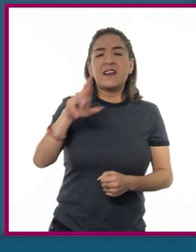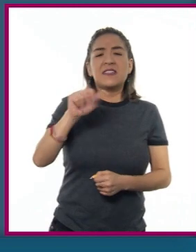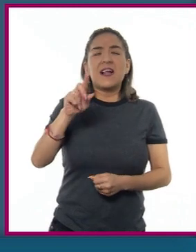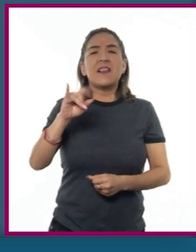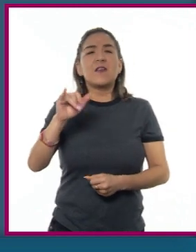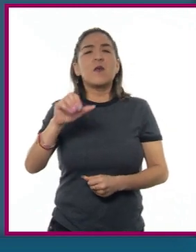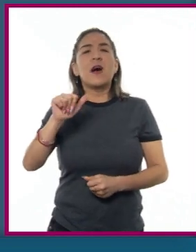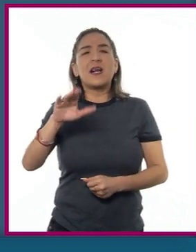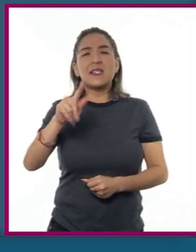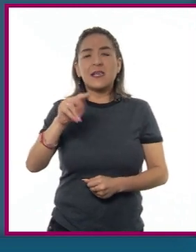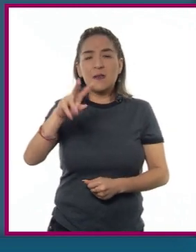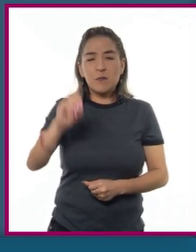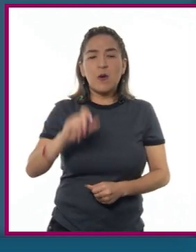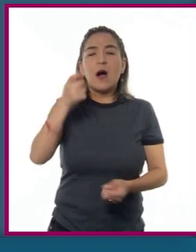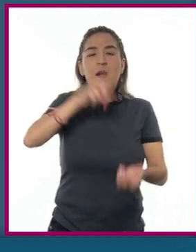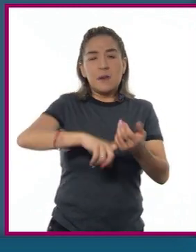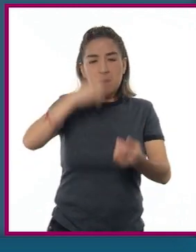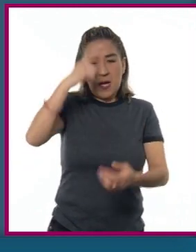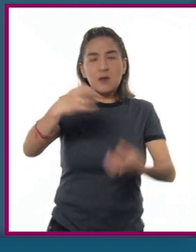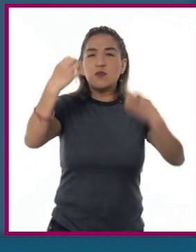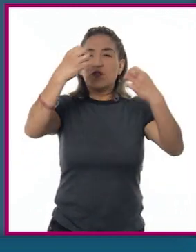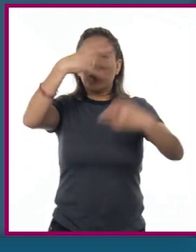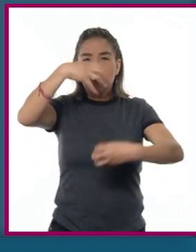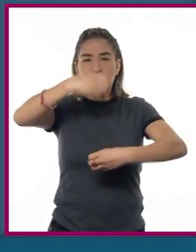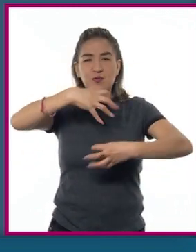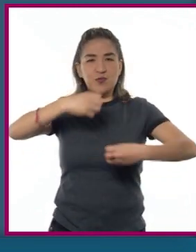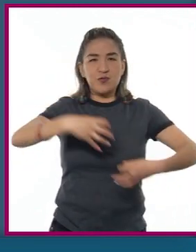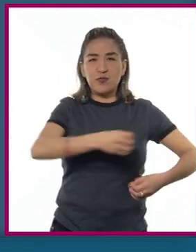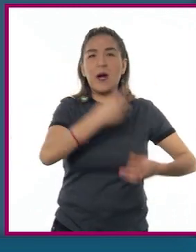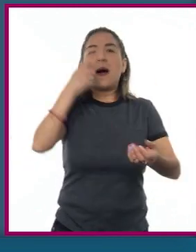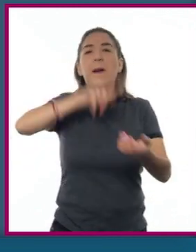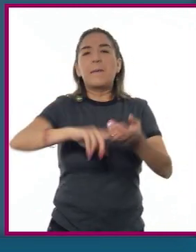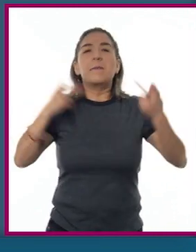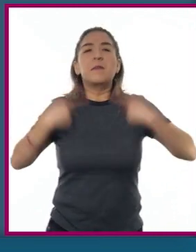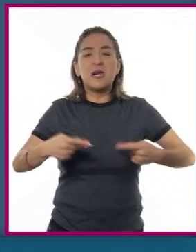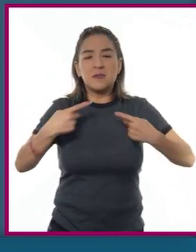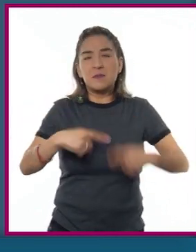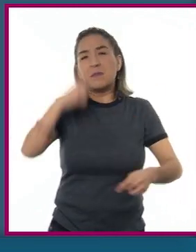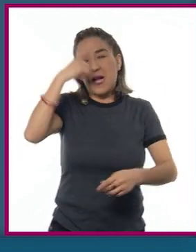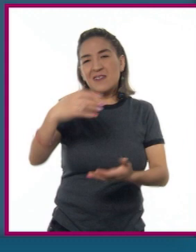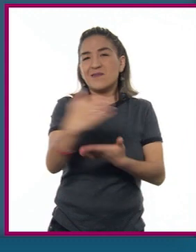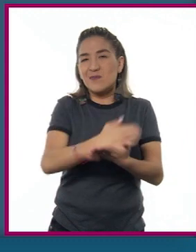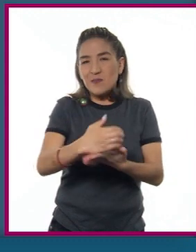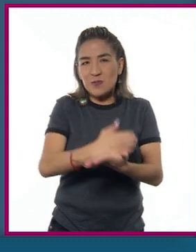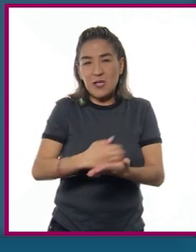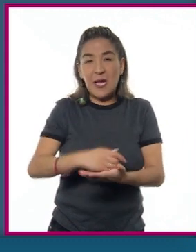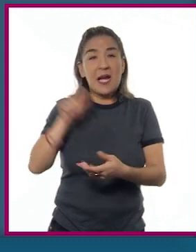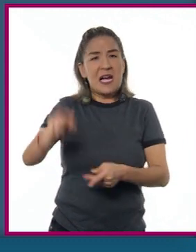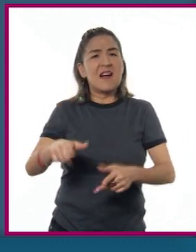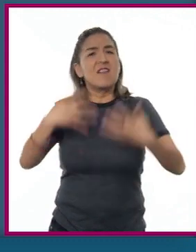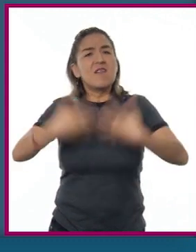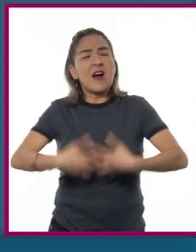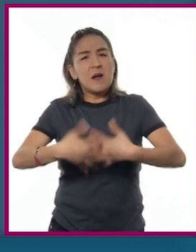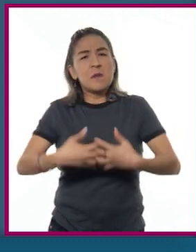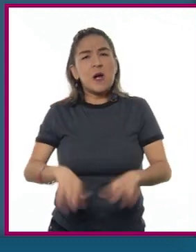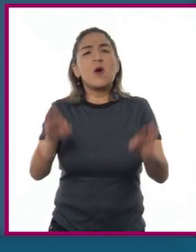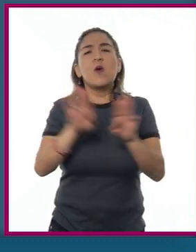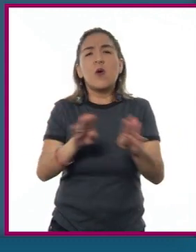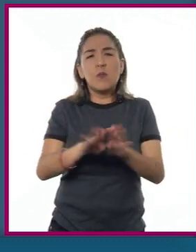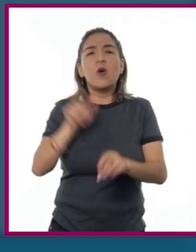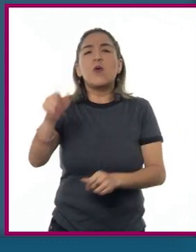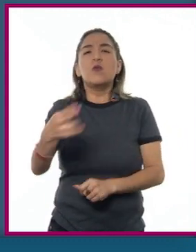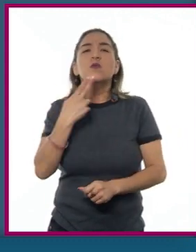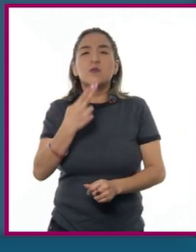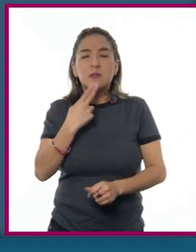pueden usarse como trazadores en pacientes para monitorear varios procesos internos. En la industria, estos elementos pueden